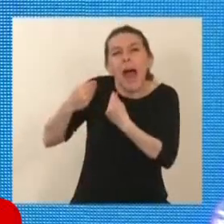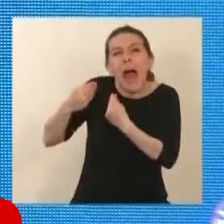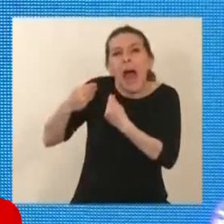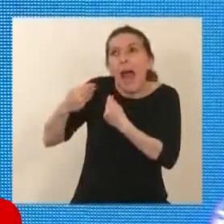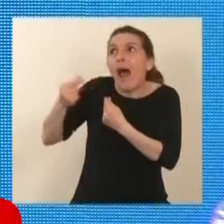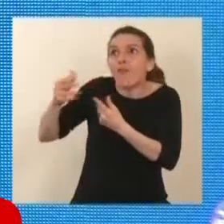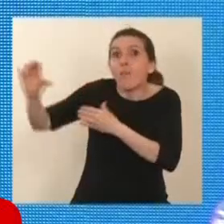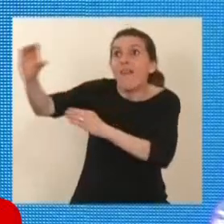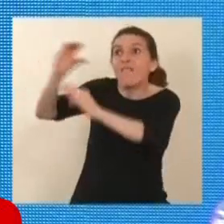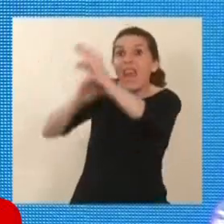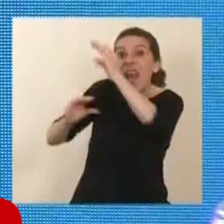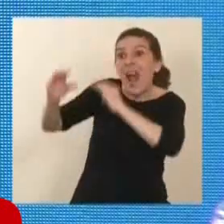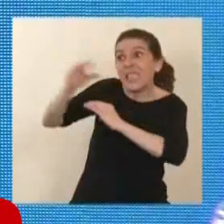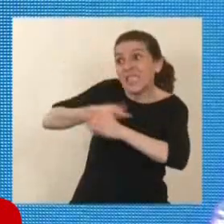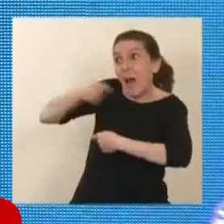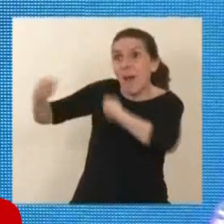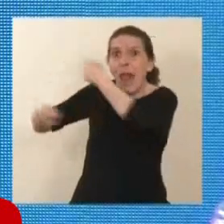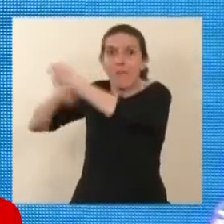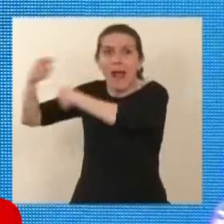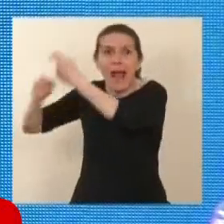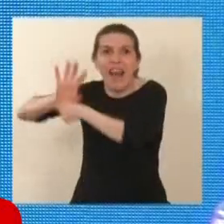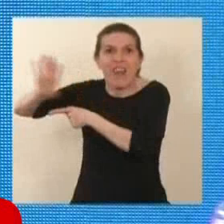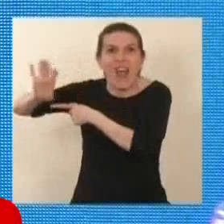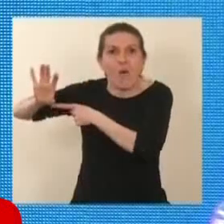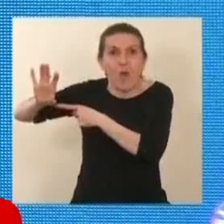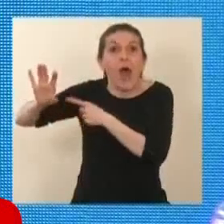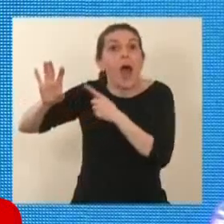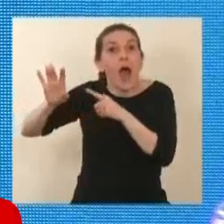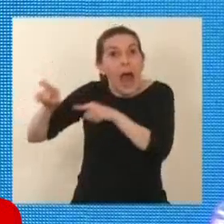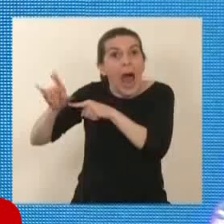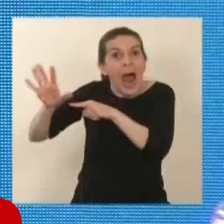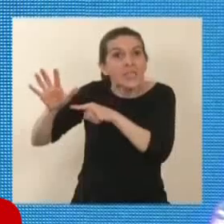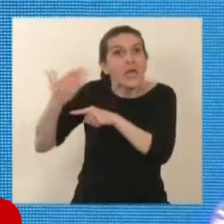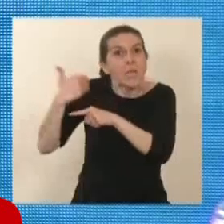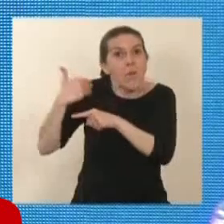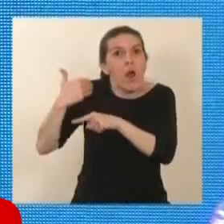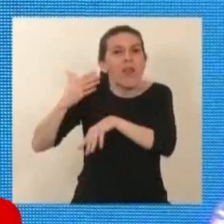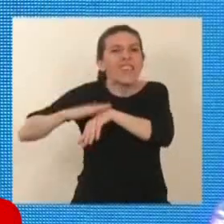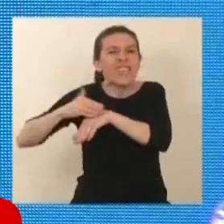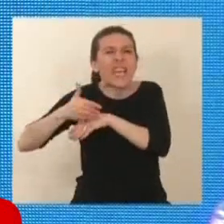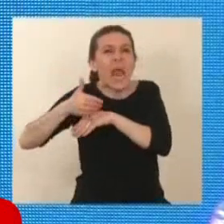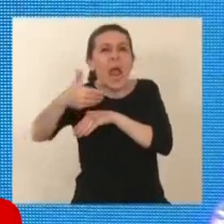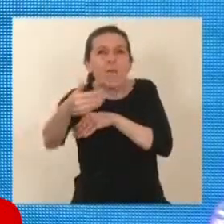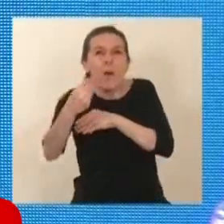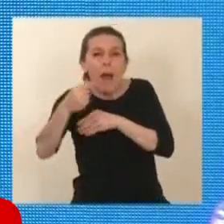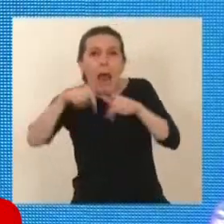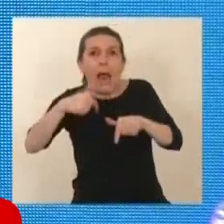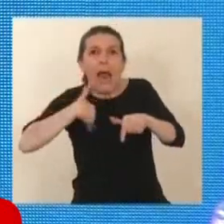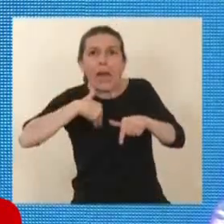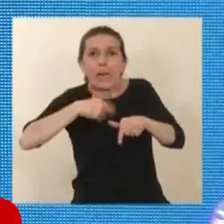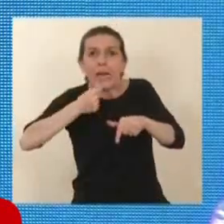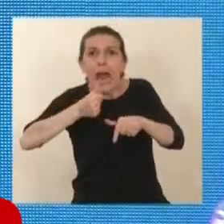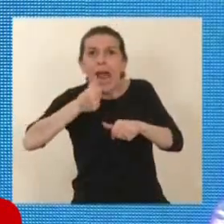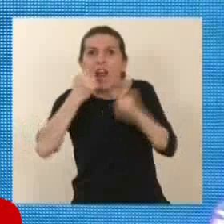fondo. Básicamente refinanciar esas deudas y así poder tener más tiempo para ir recuperando a